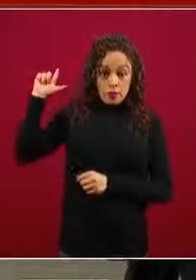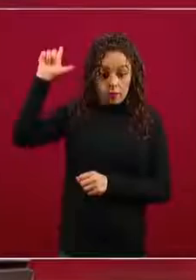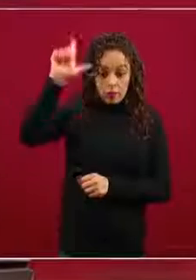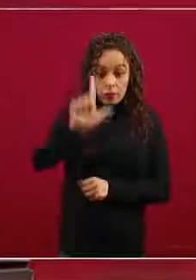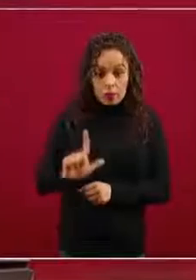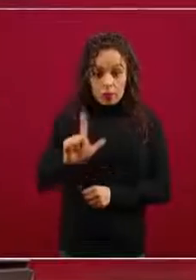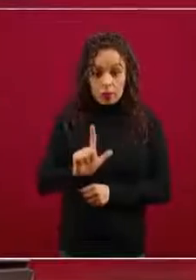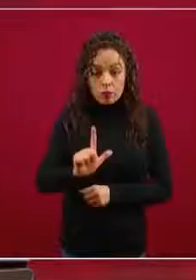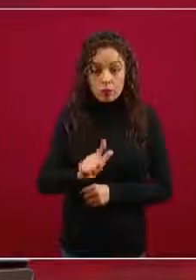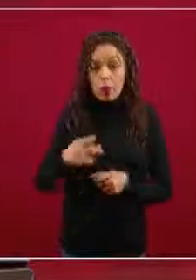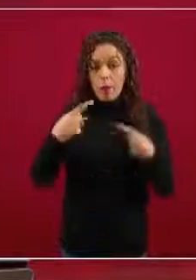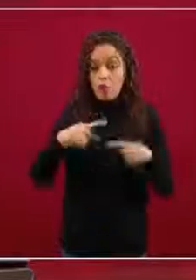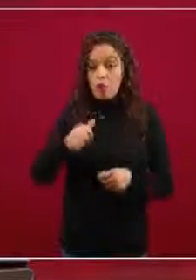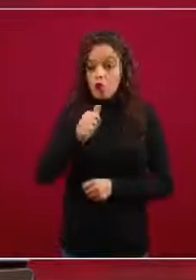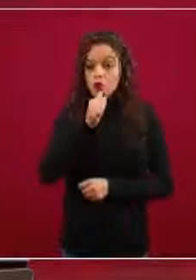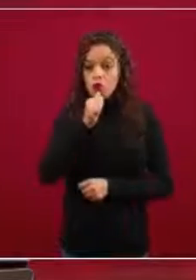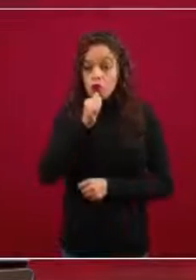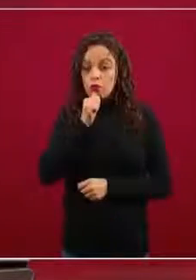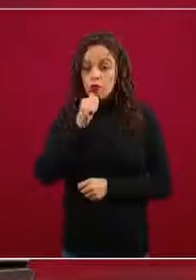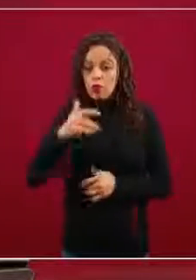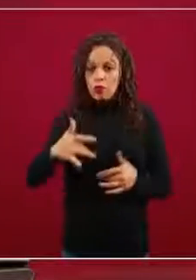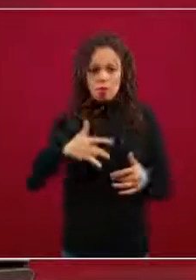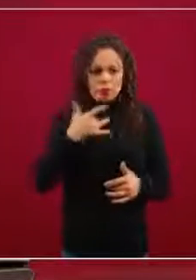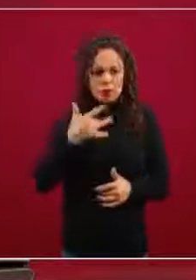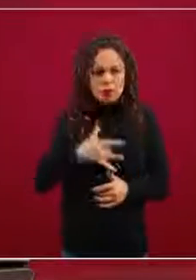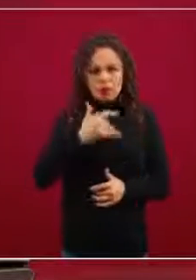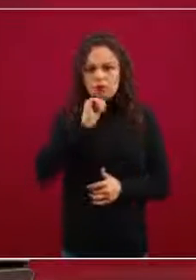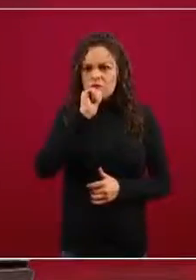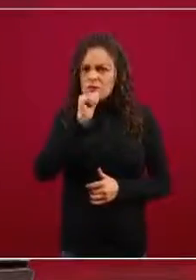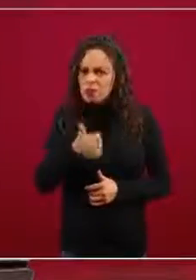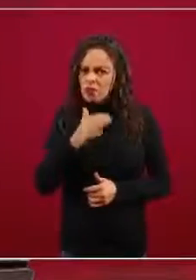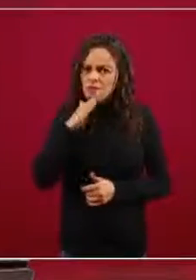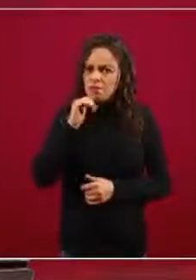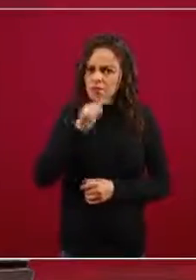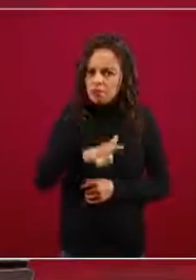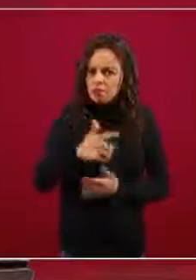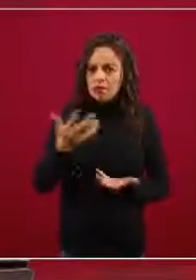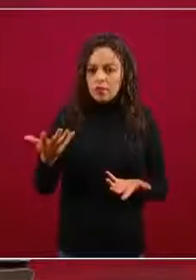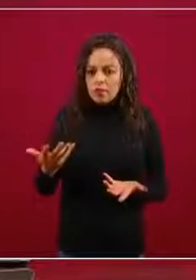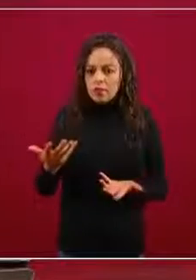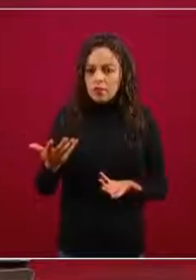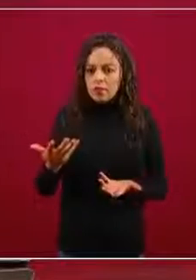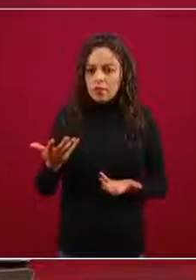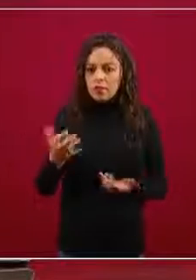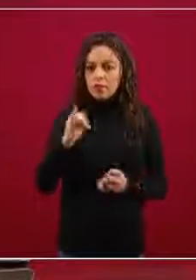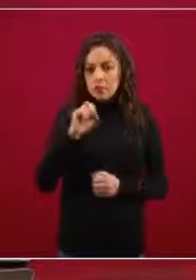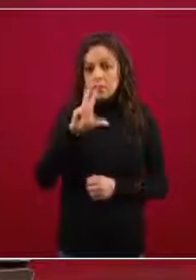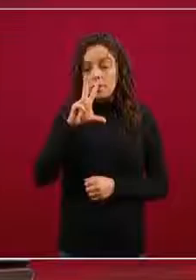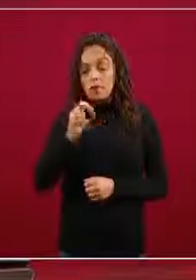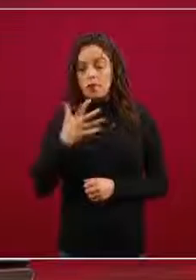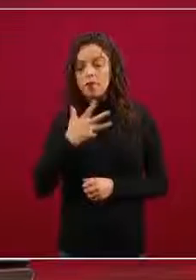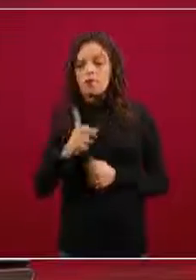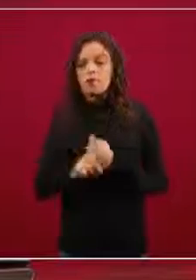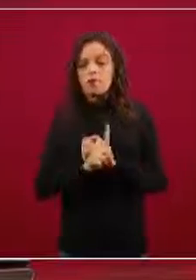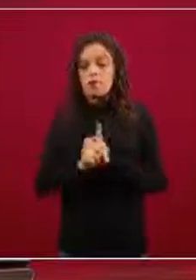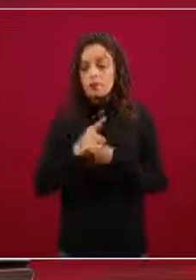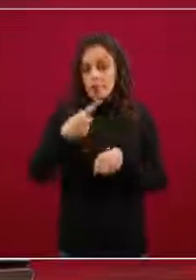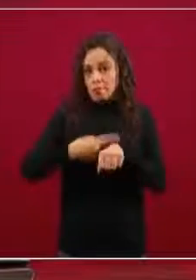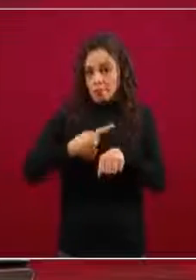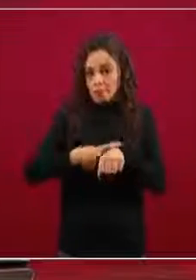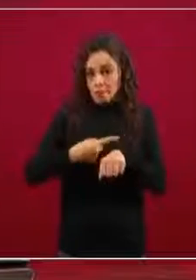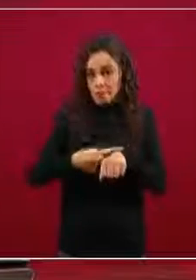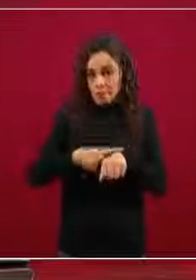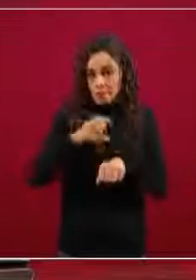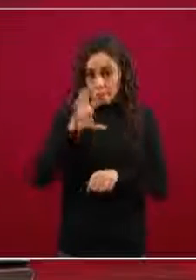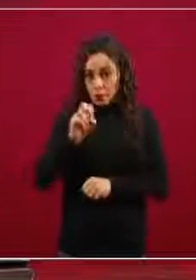síntomas, empieza a tener muy poca posibilidad o probabilidad de tener COVID. Desde luego, se sigue la